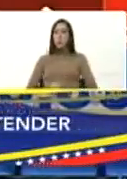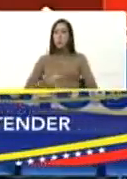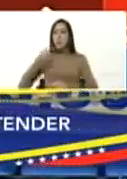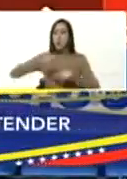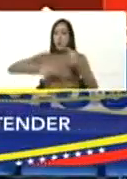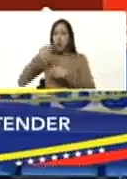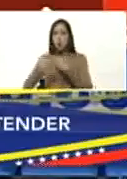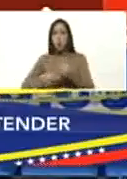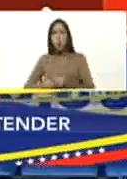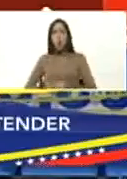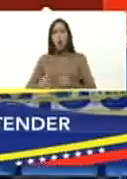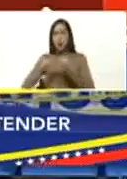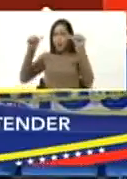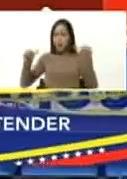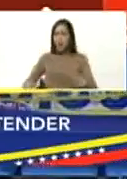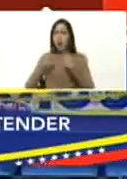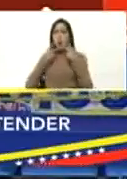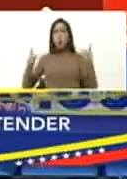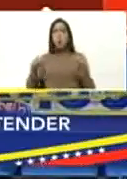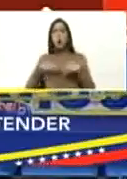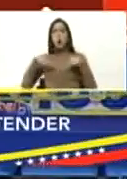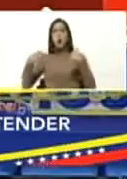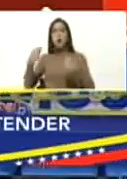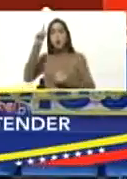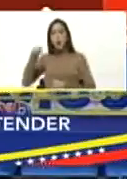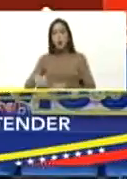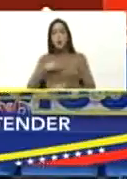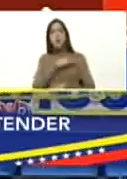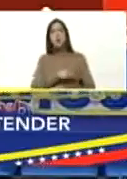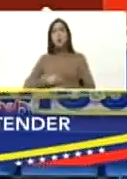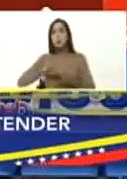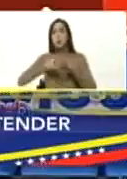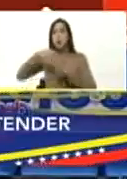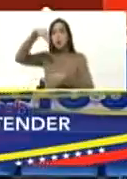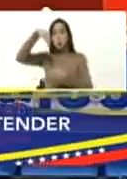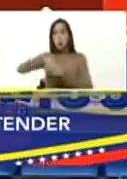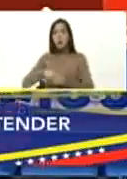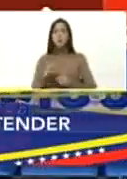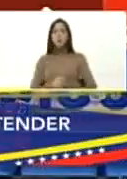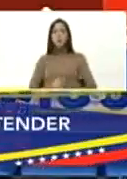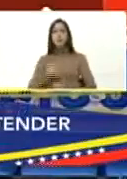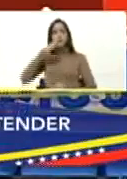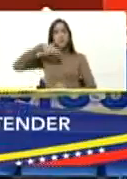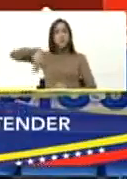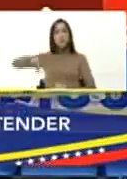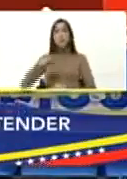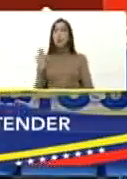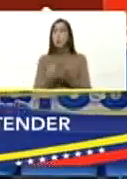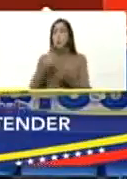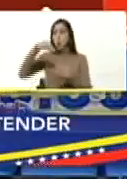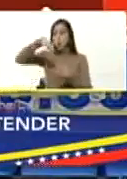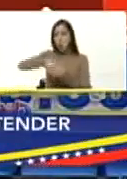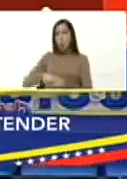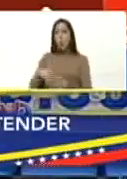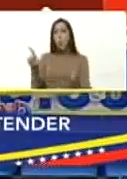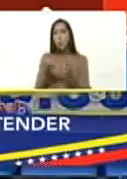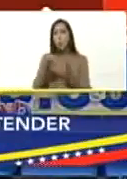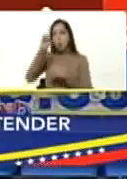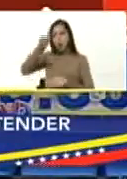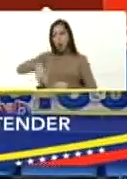el sistema público de salud y la misión barrio adentro. El poder popular en las escuelas y los liceos